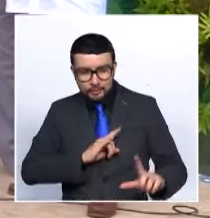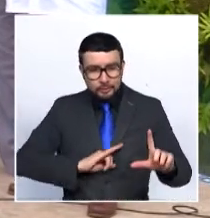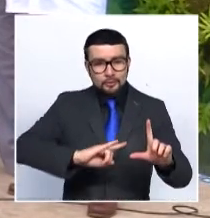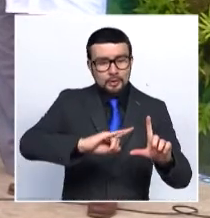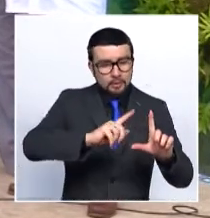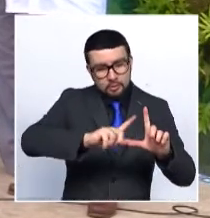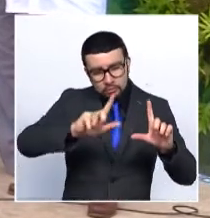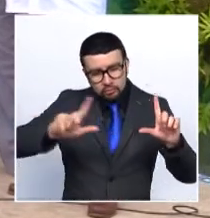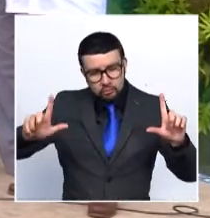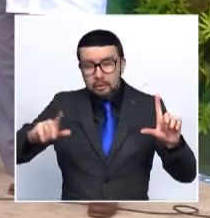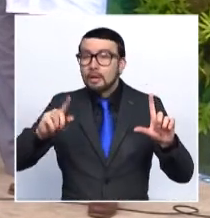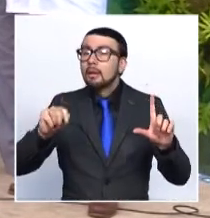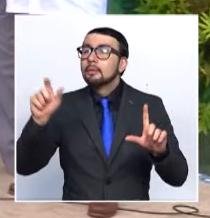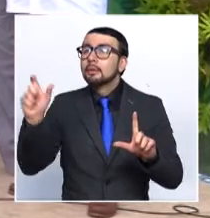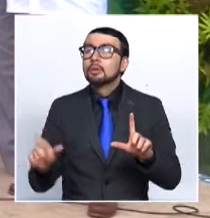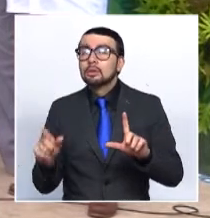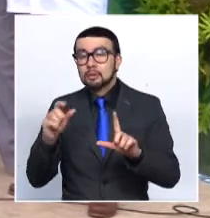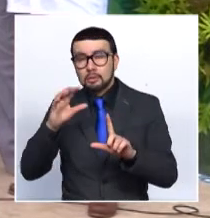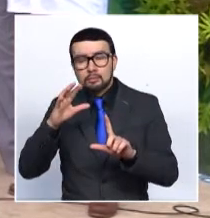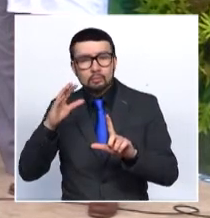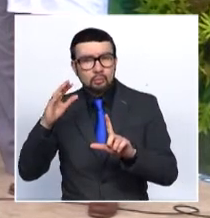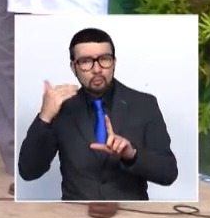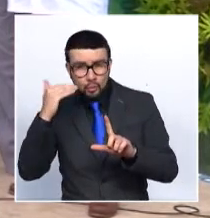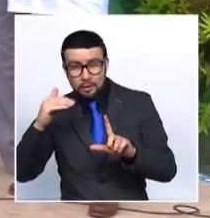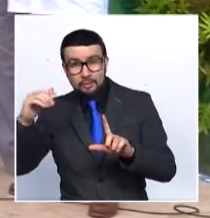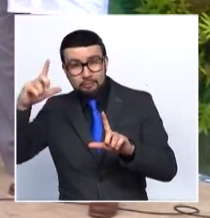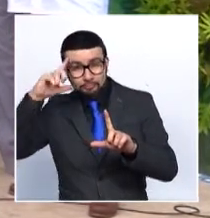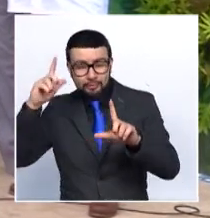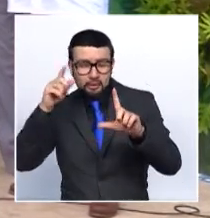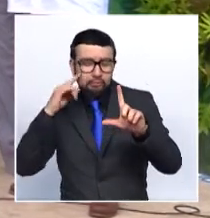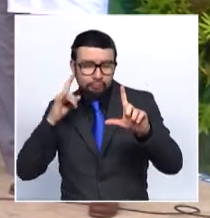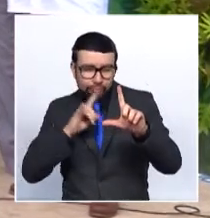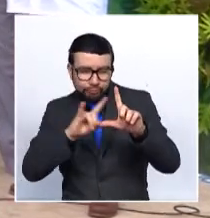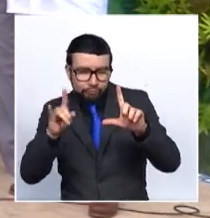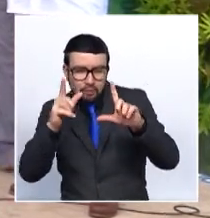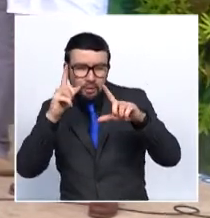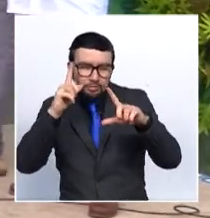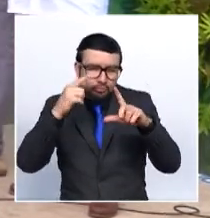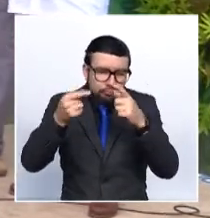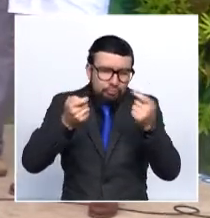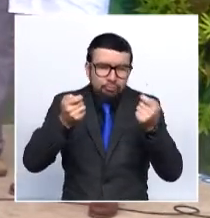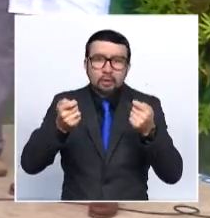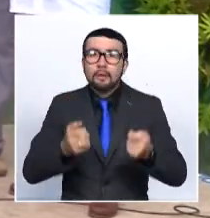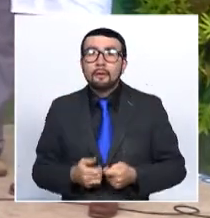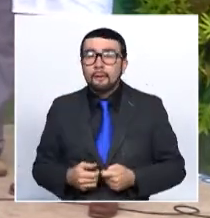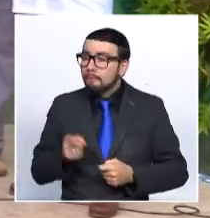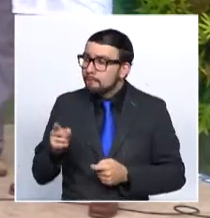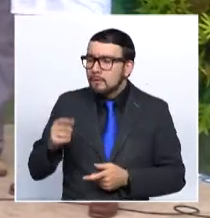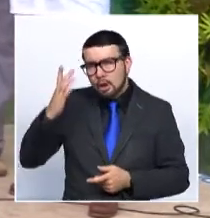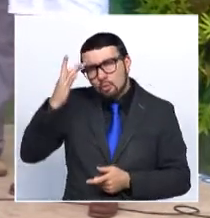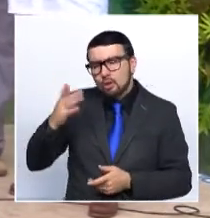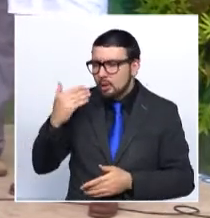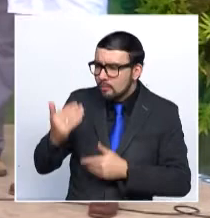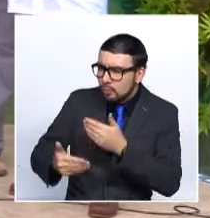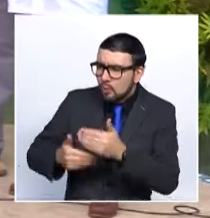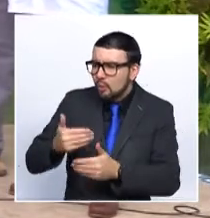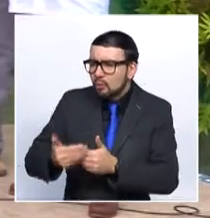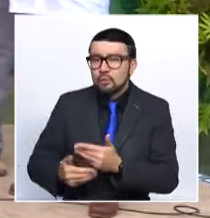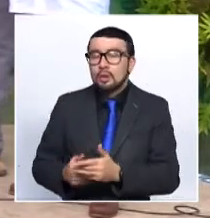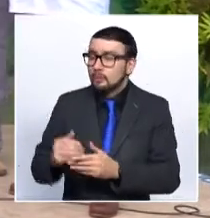parte de ginecología. ¿Por qué tan importante el proceso diagnóstico a través de la